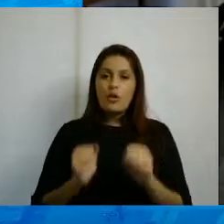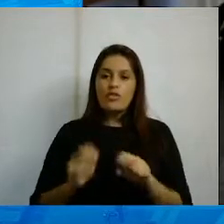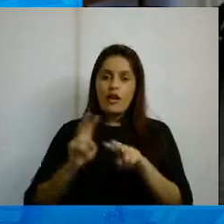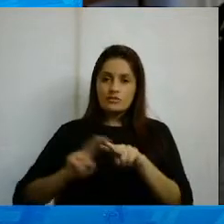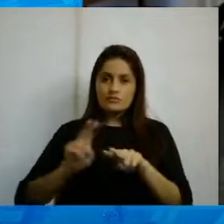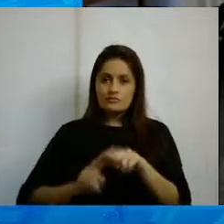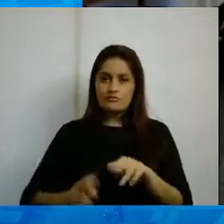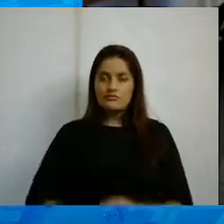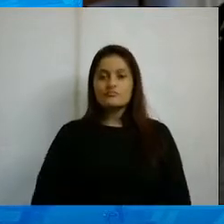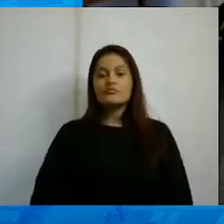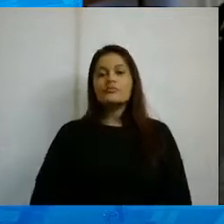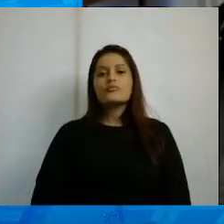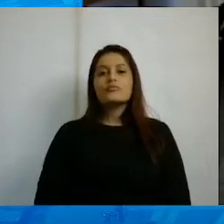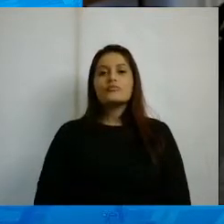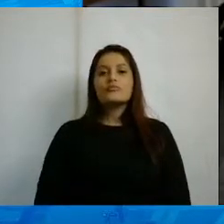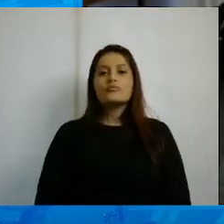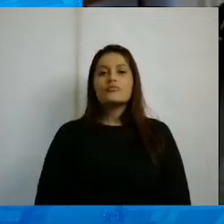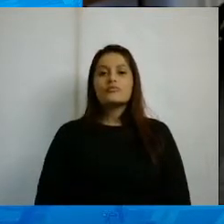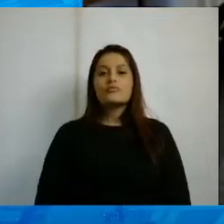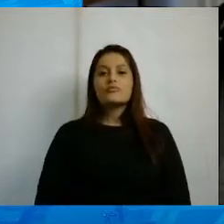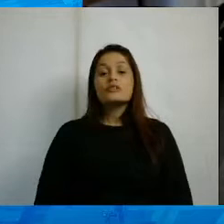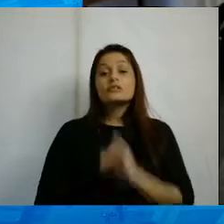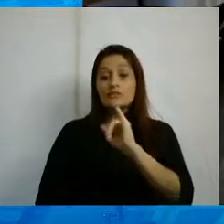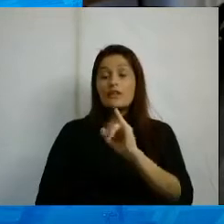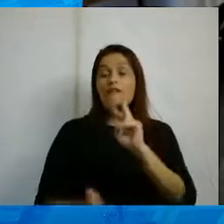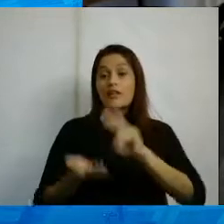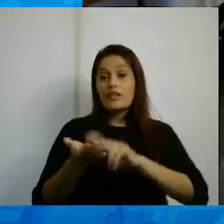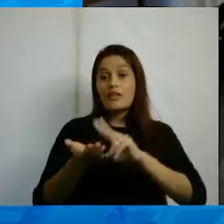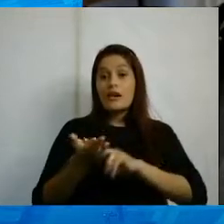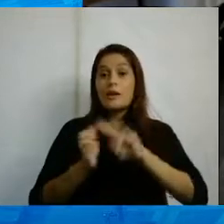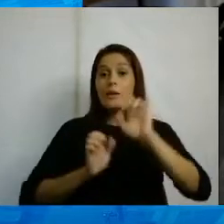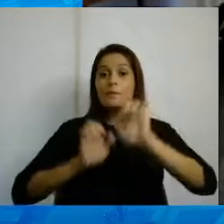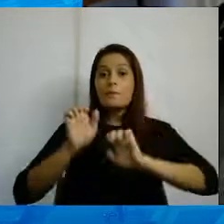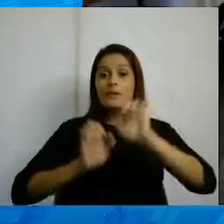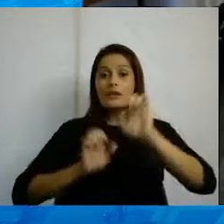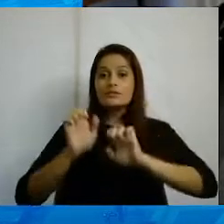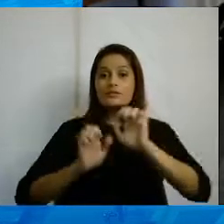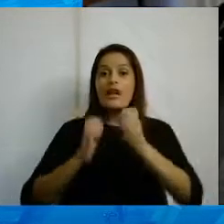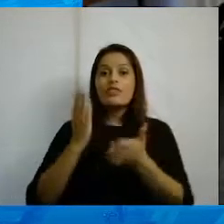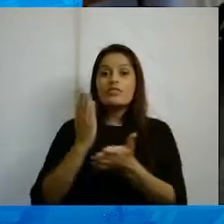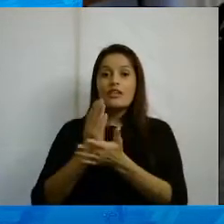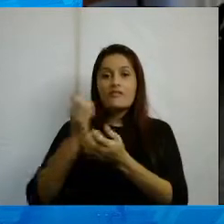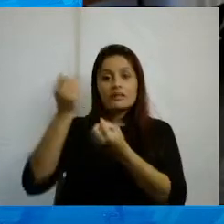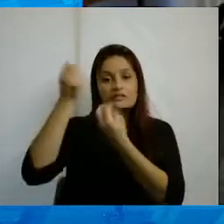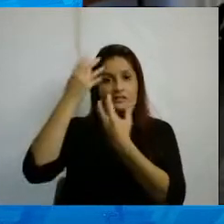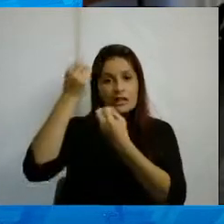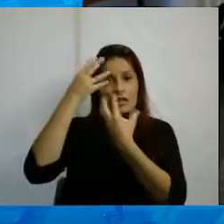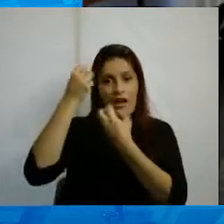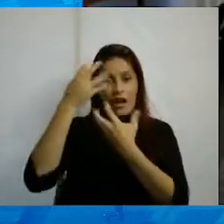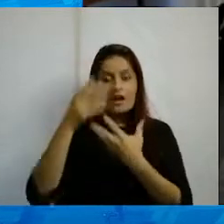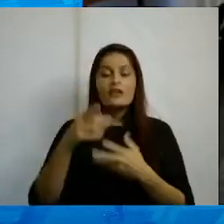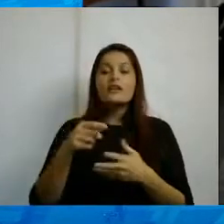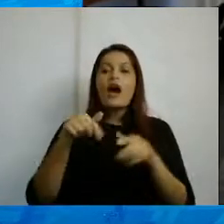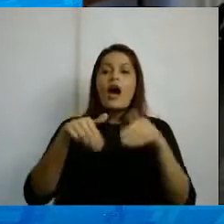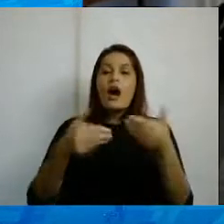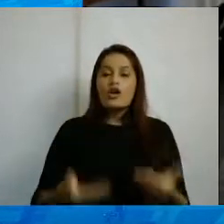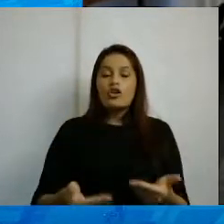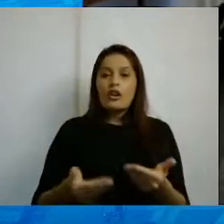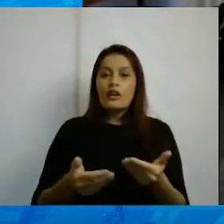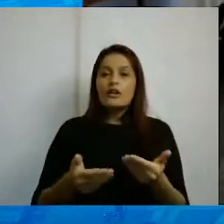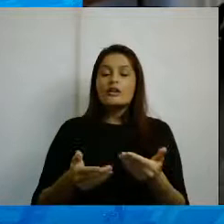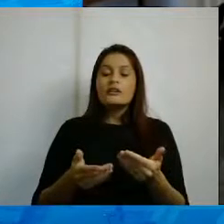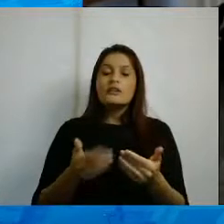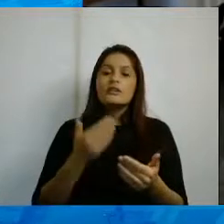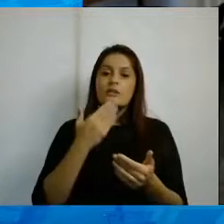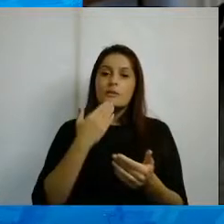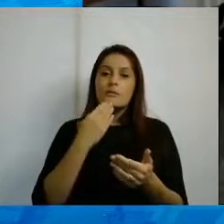personal. Gracias, concejal. Bueno, efectivamente esta empresa debe transmitir esos conocimientos y es parte de